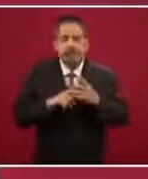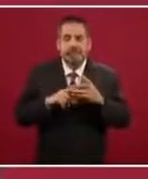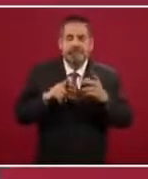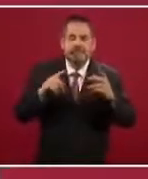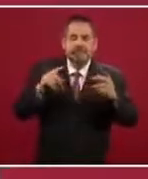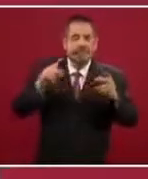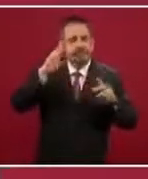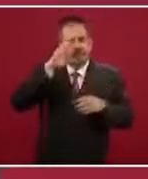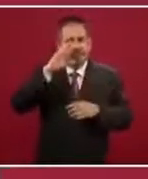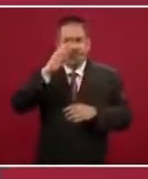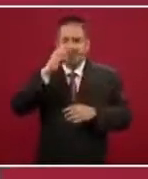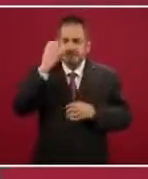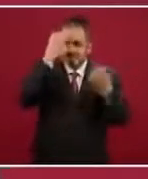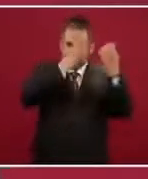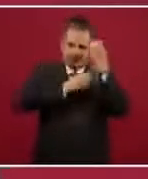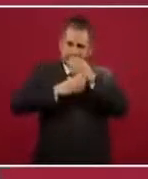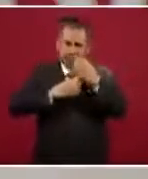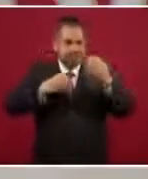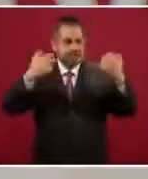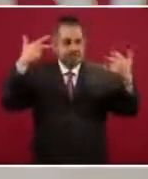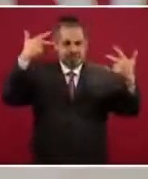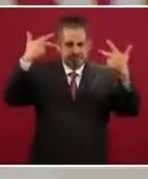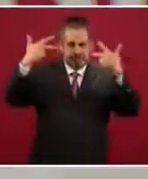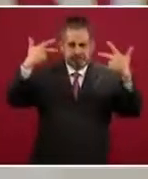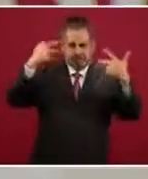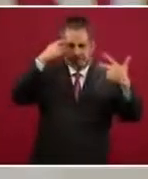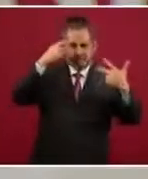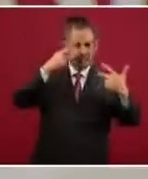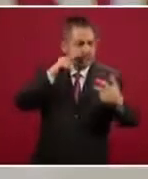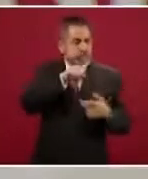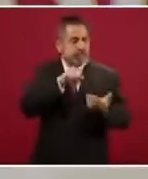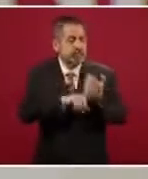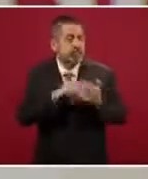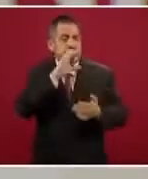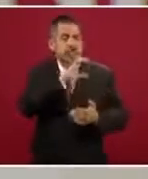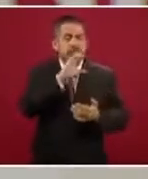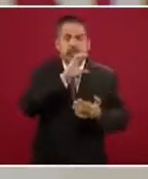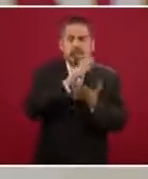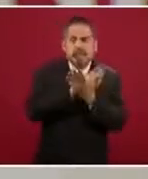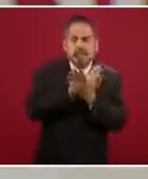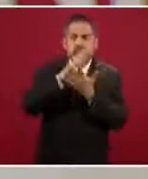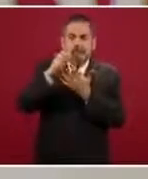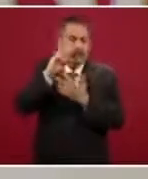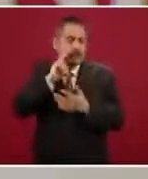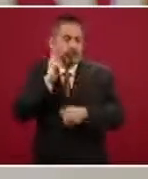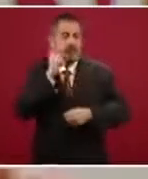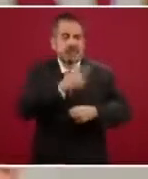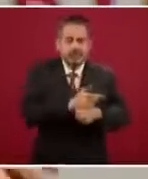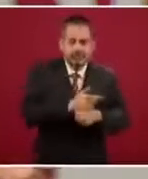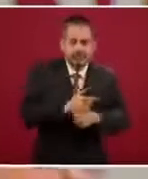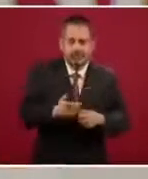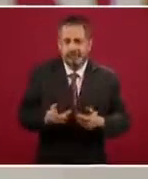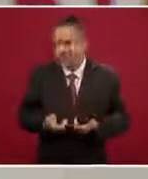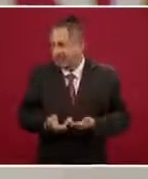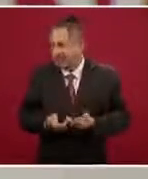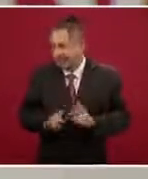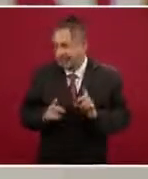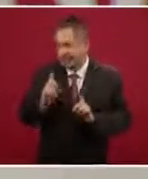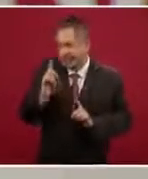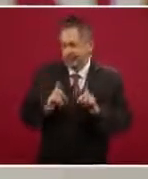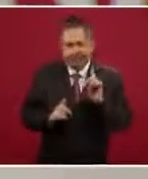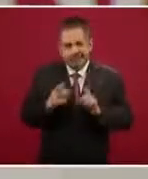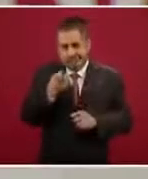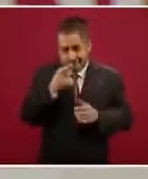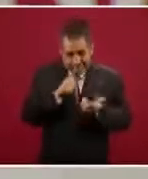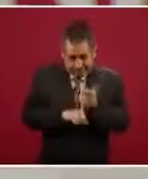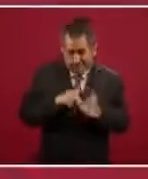distancia. Estos equipos son muy cuestionables en términos de qué tan útiles son para realmente ayudar a hacer